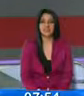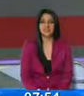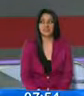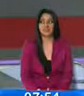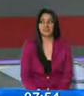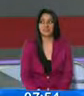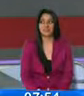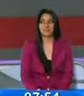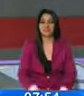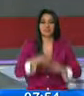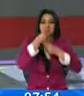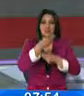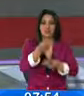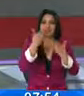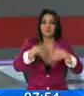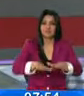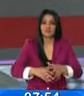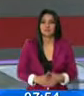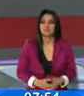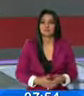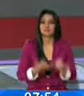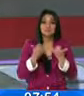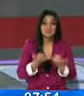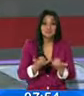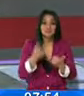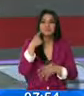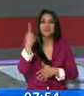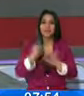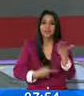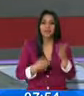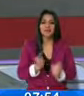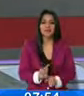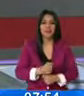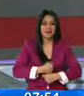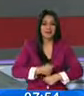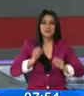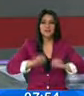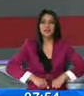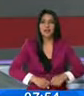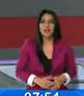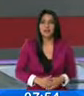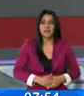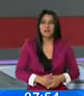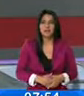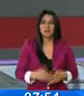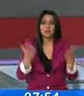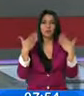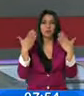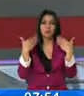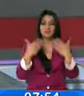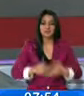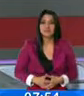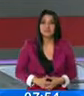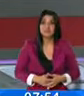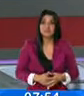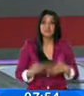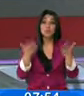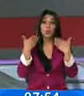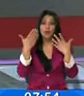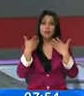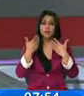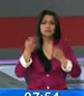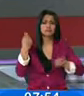Lo que le vamos a contar ahora realmente a esta hora es para dar un hambre terrible. Y vamos a irnos a Guayaquil. Y en Guayaquil hay una